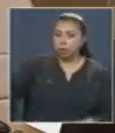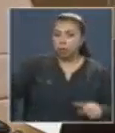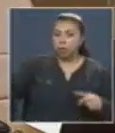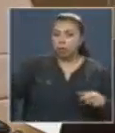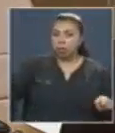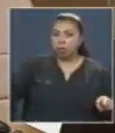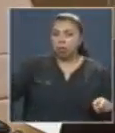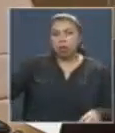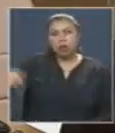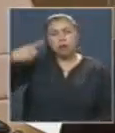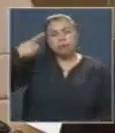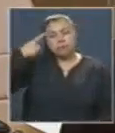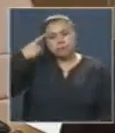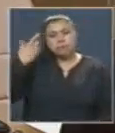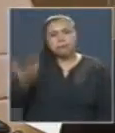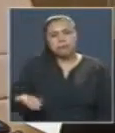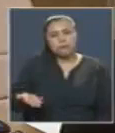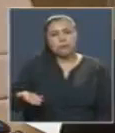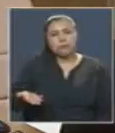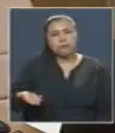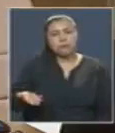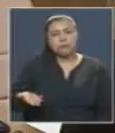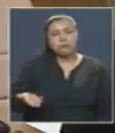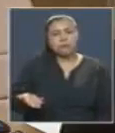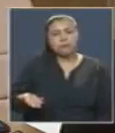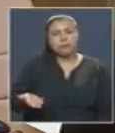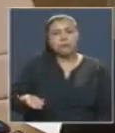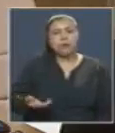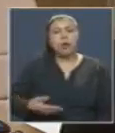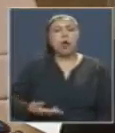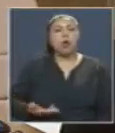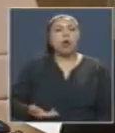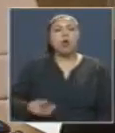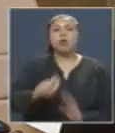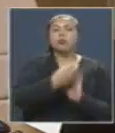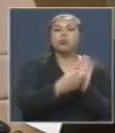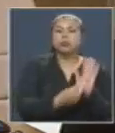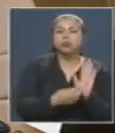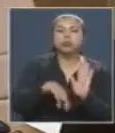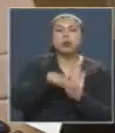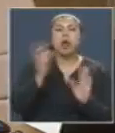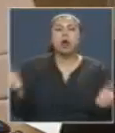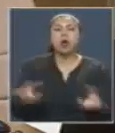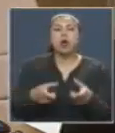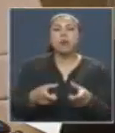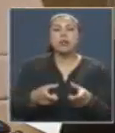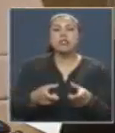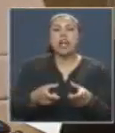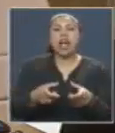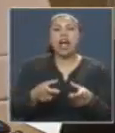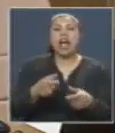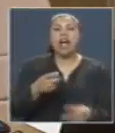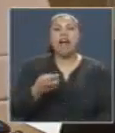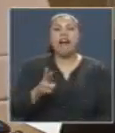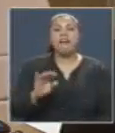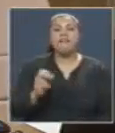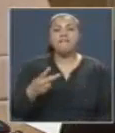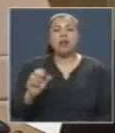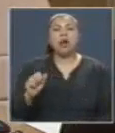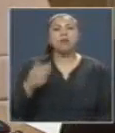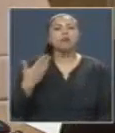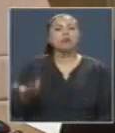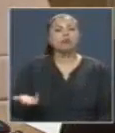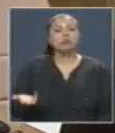y recogiendo además lo que había sido las recomendaciones mayoritarias de la Comisión Bravo, convocada al